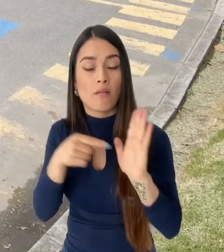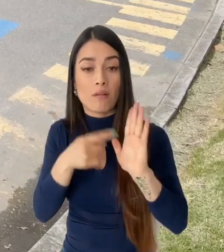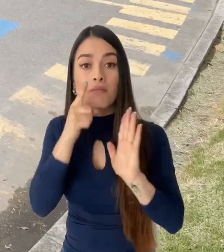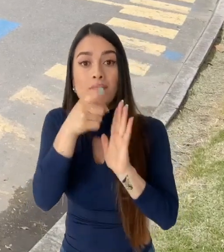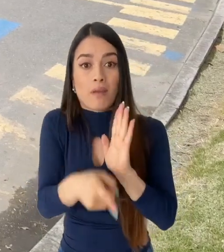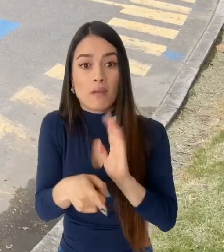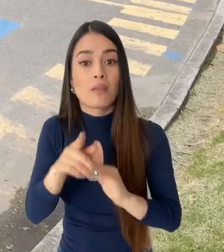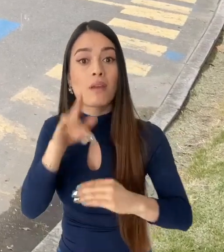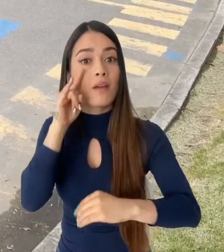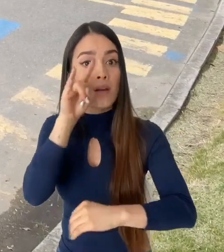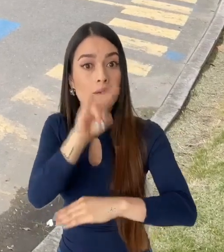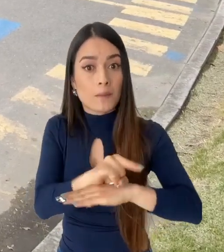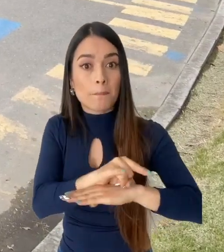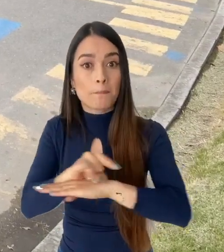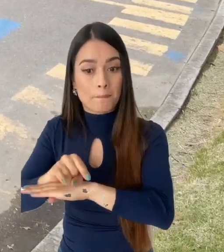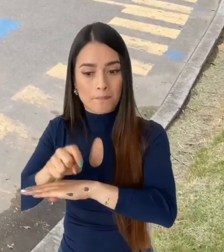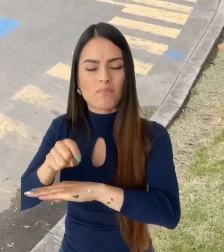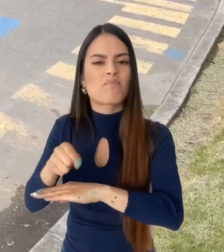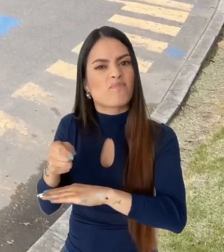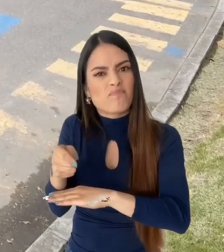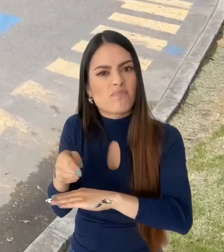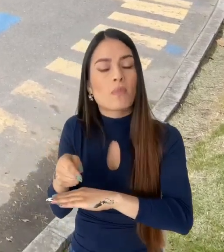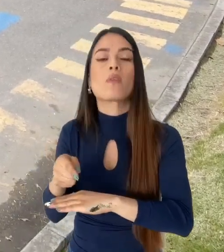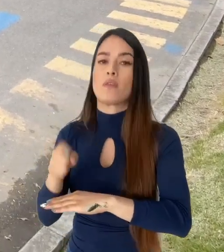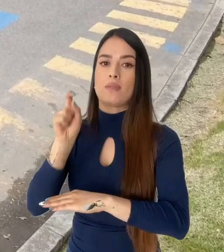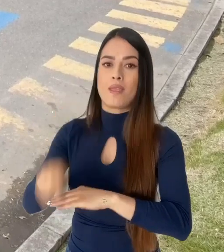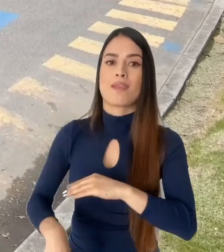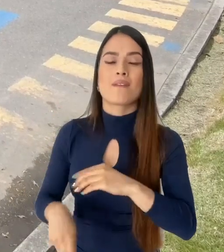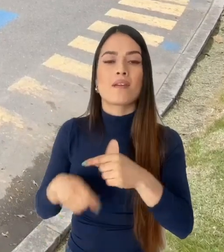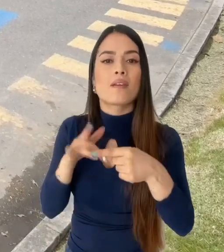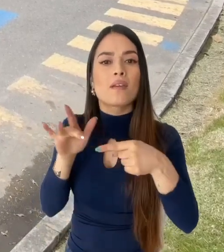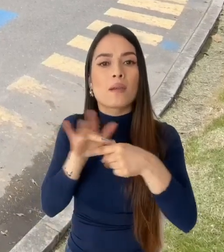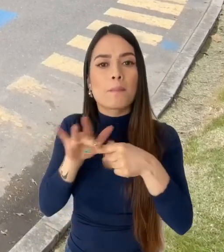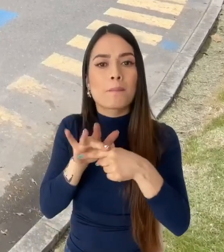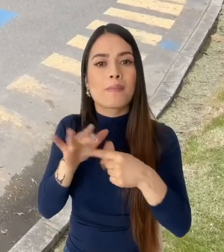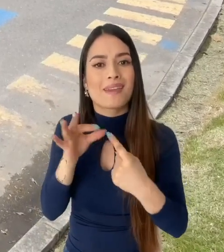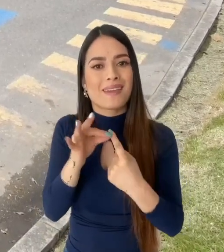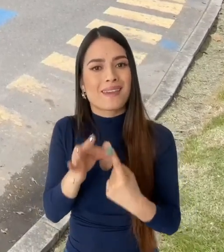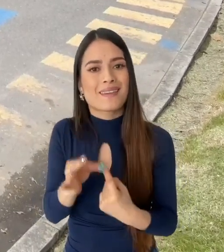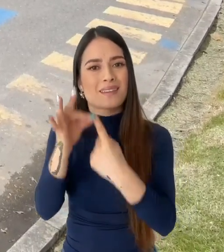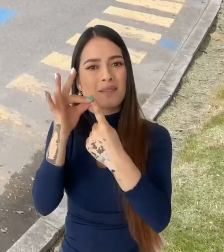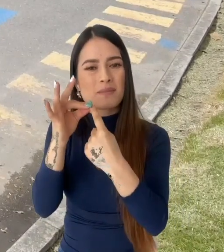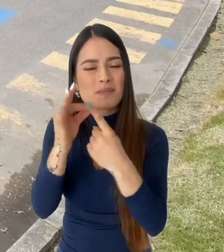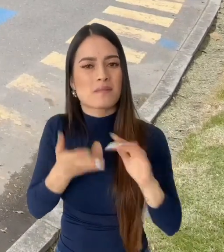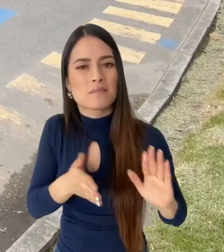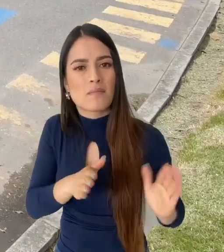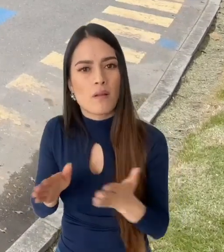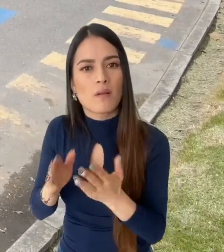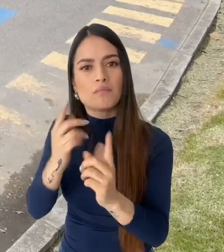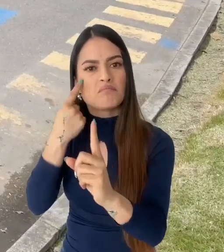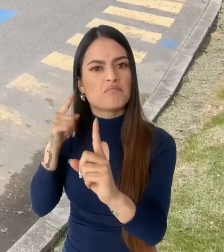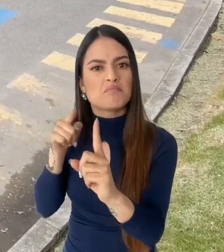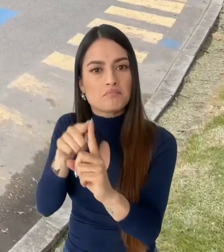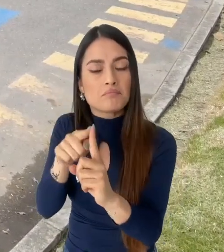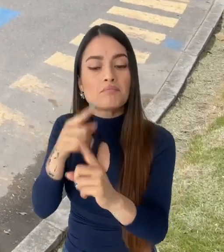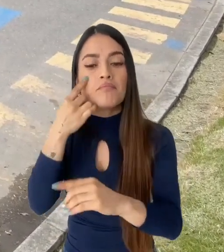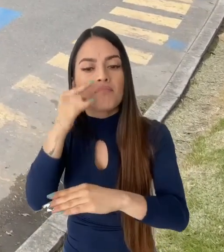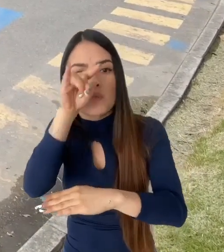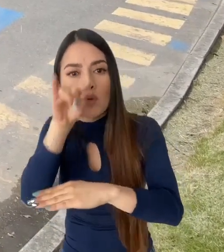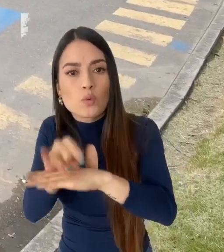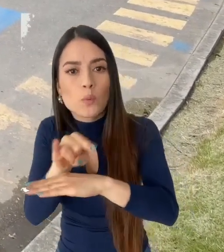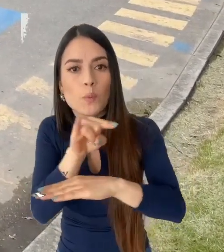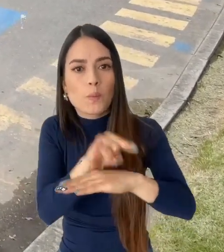1618 del año 2013 requirió que la superintendencia de transporte implementará el programa